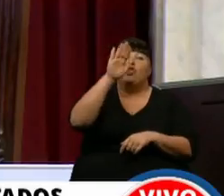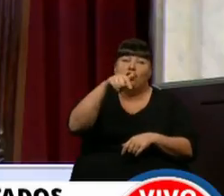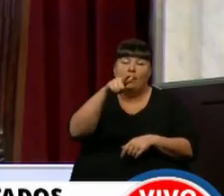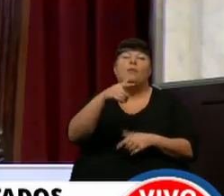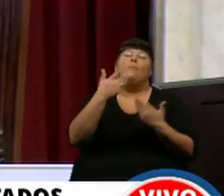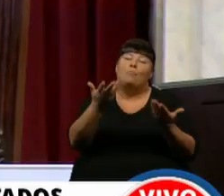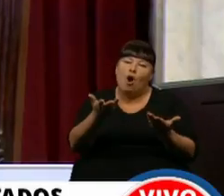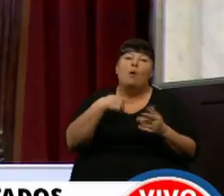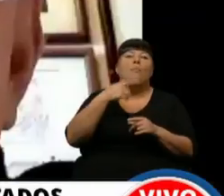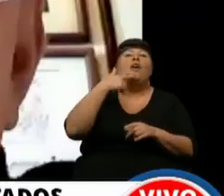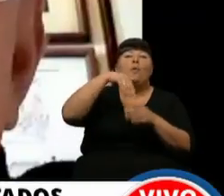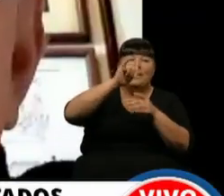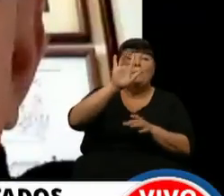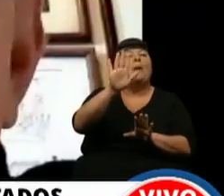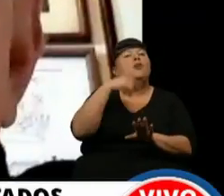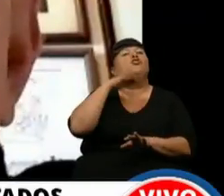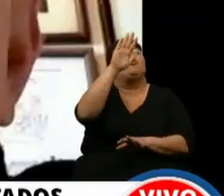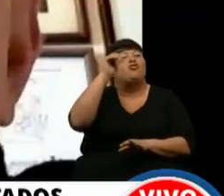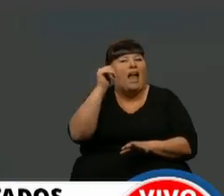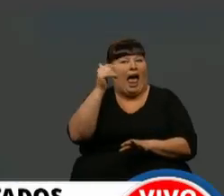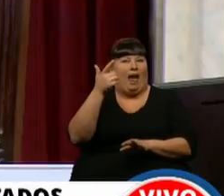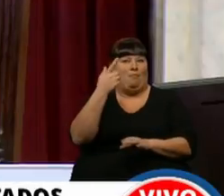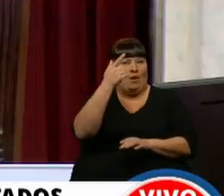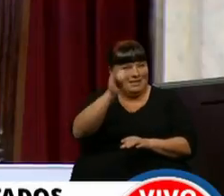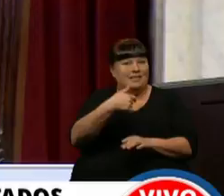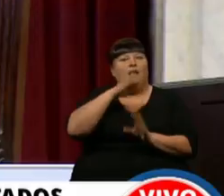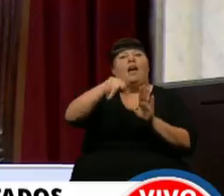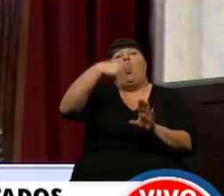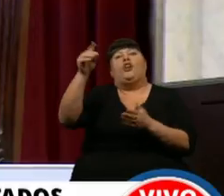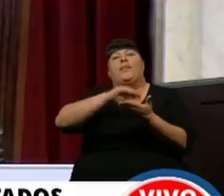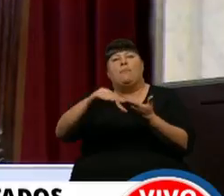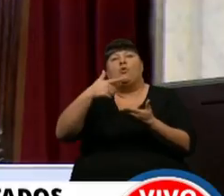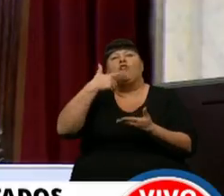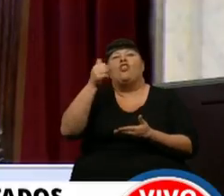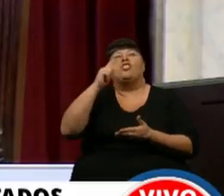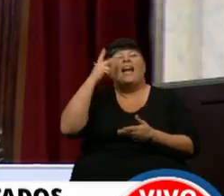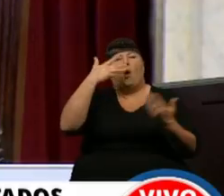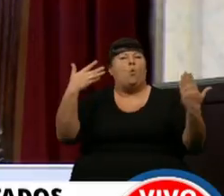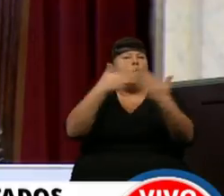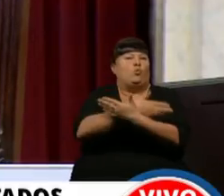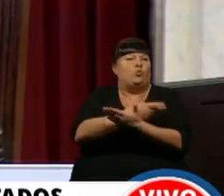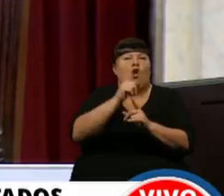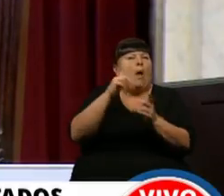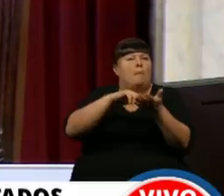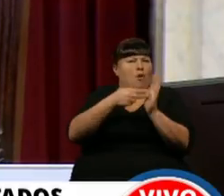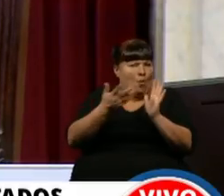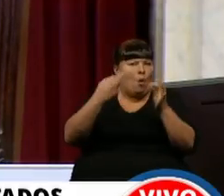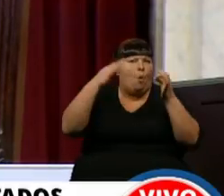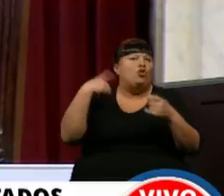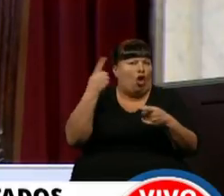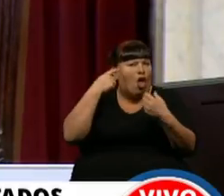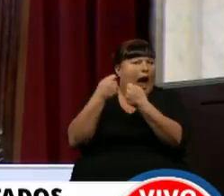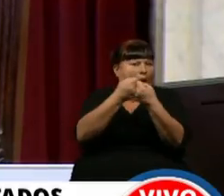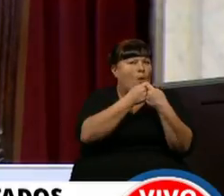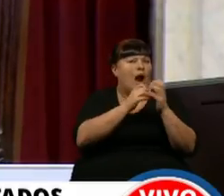crisis por eso pero cuando lo convocó a usted porque yo había convocado a la votación el diputado salyn y en este tema no hay problema porque estamos todos de